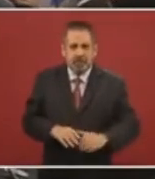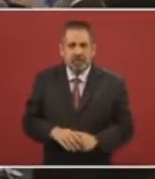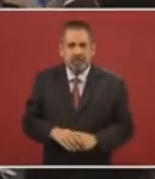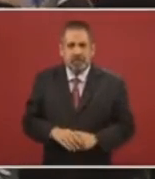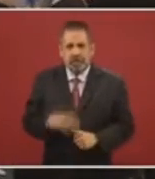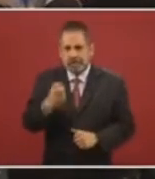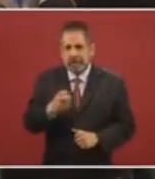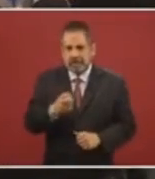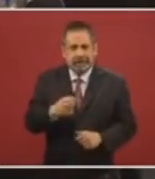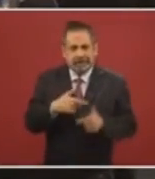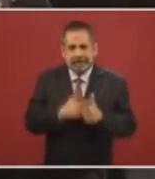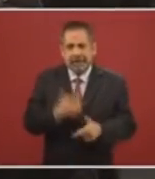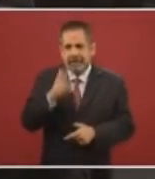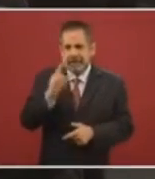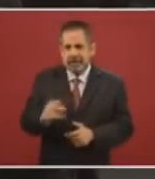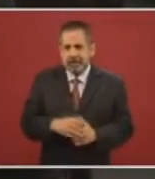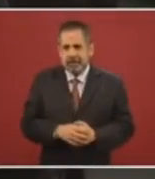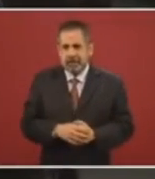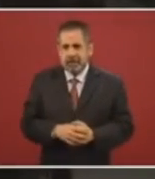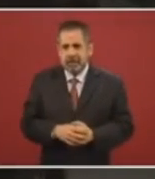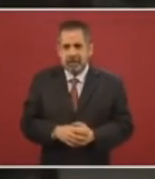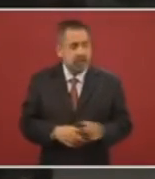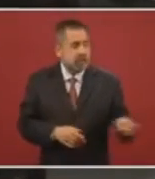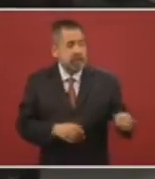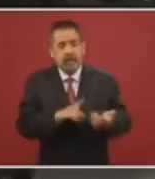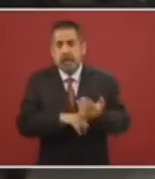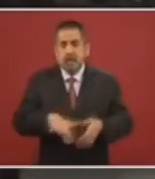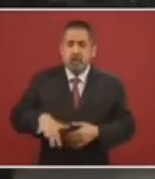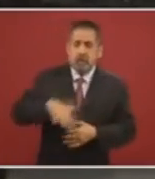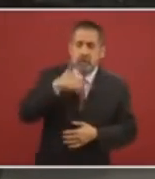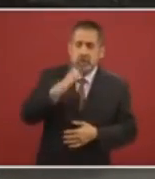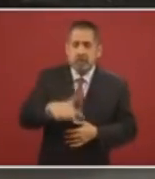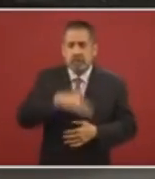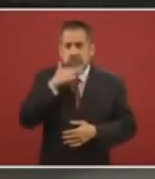de esa manera, no podía seguir imperando la corrupción.